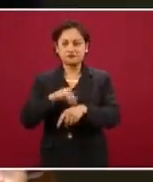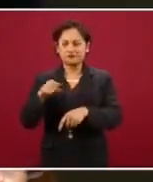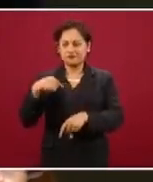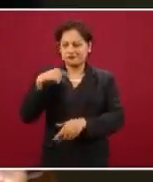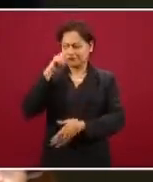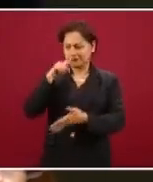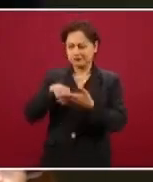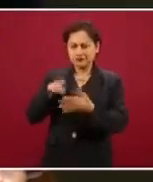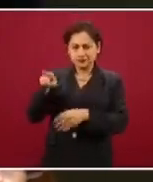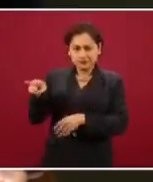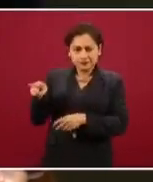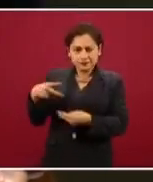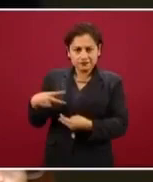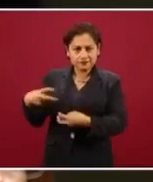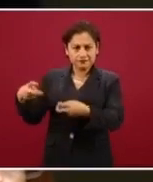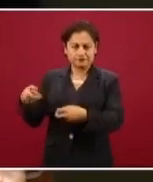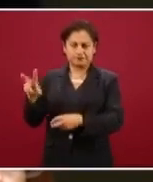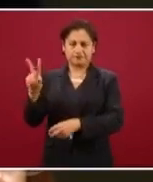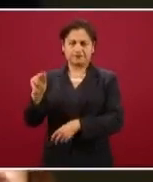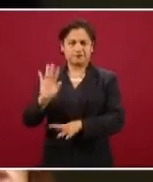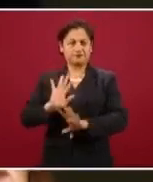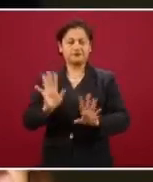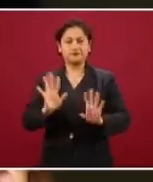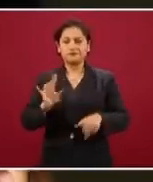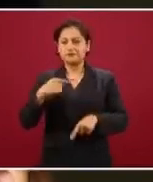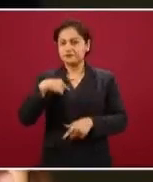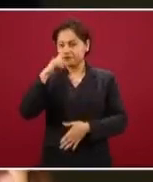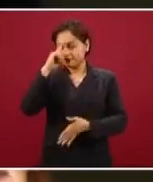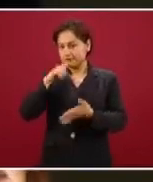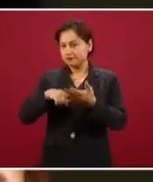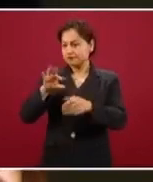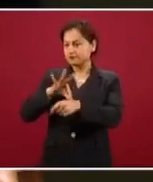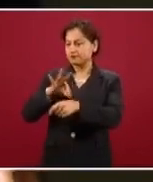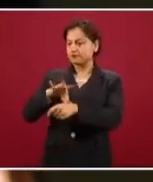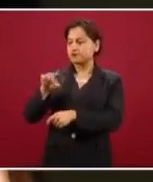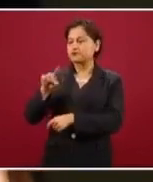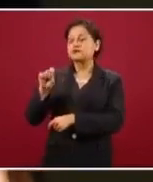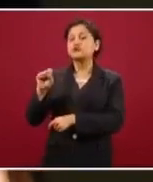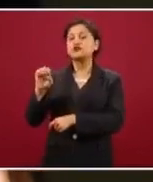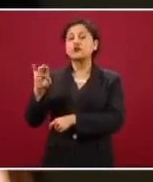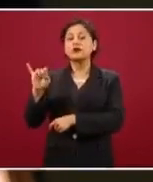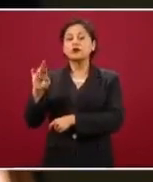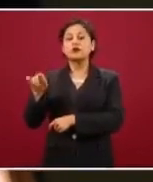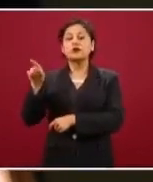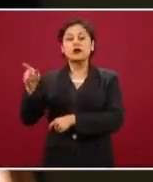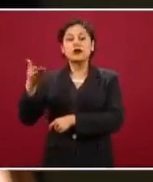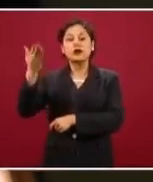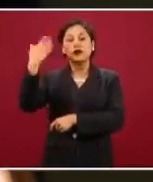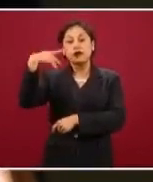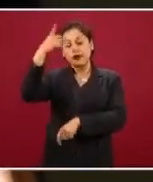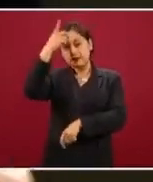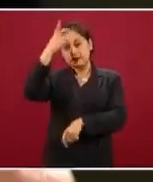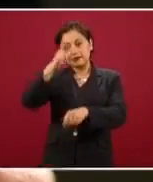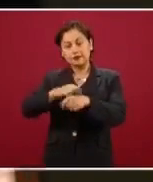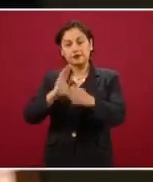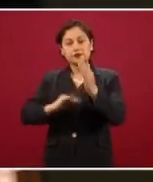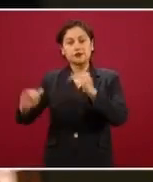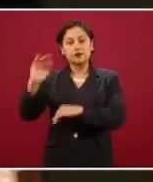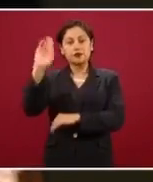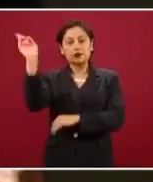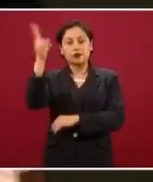sido ladrón, o que el doctor Guillermo Soberón, que fue rector de la universidad y ese rectorado le costó que le secuestraran una